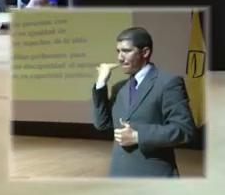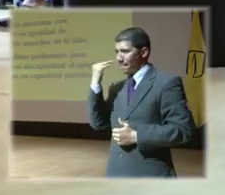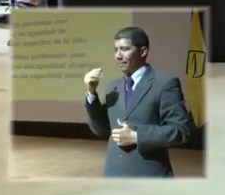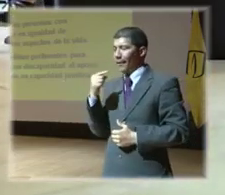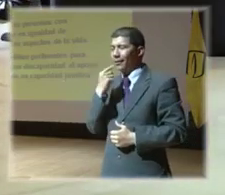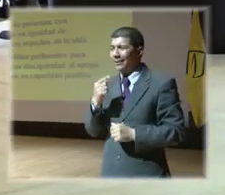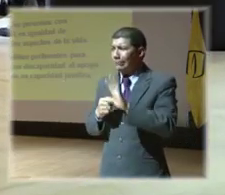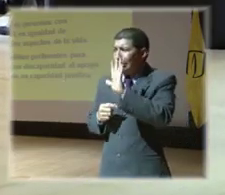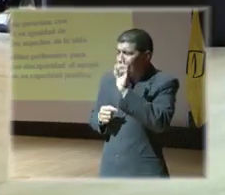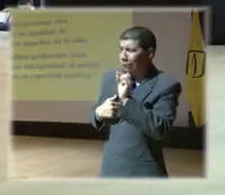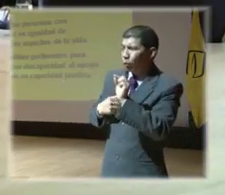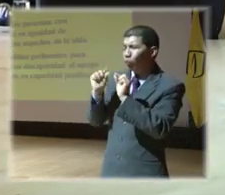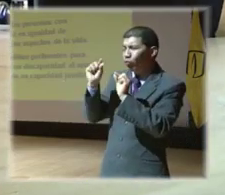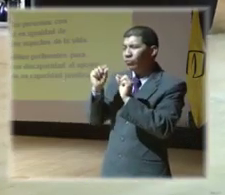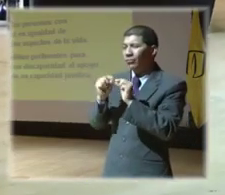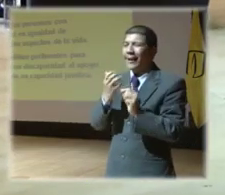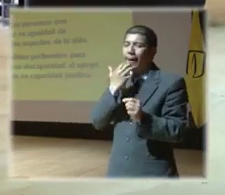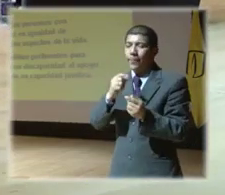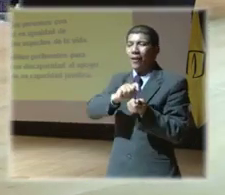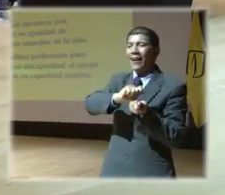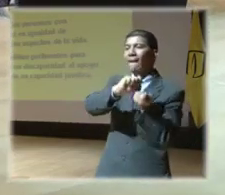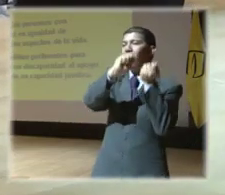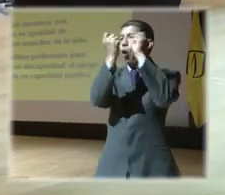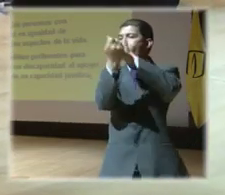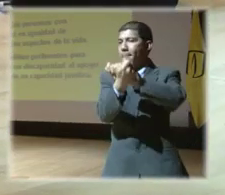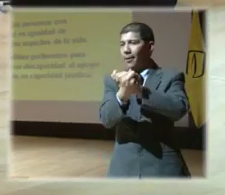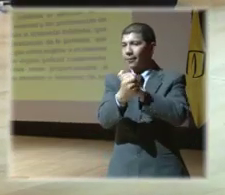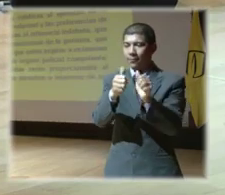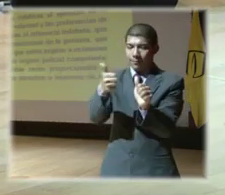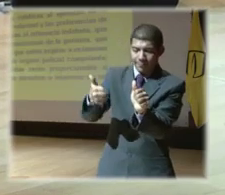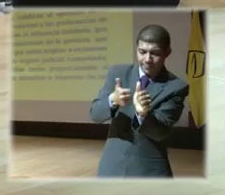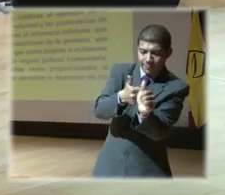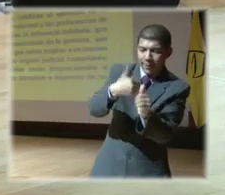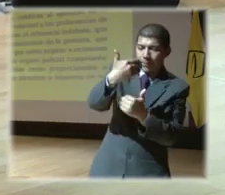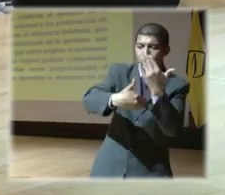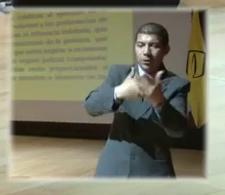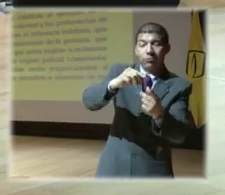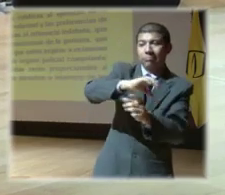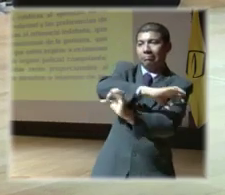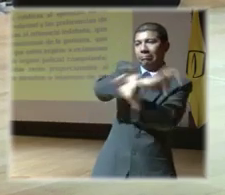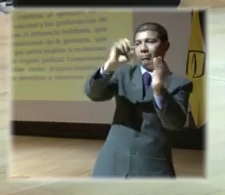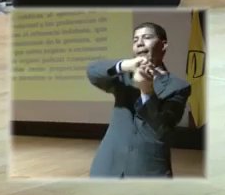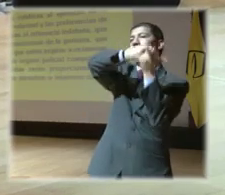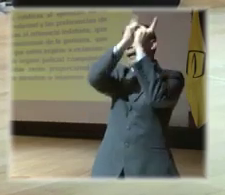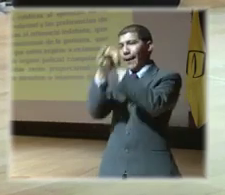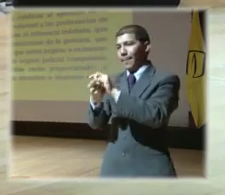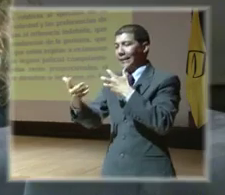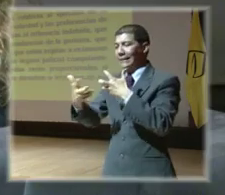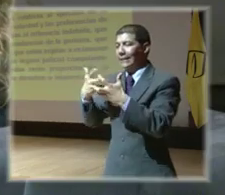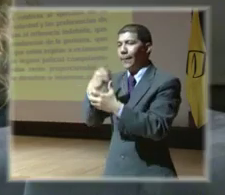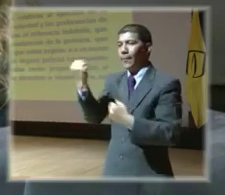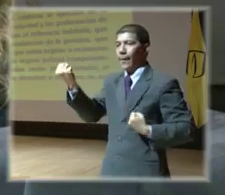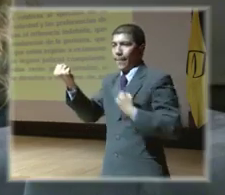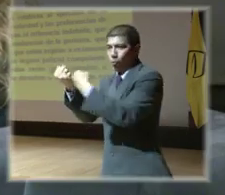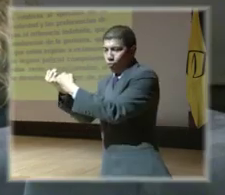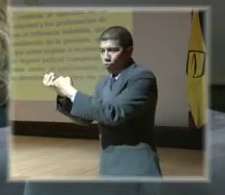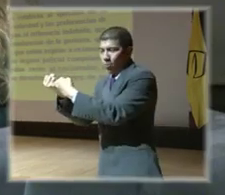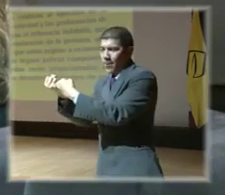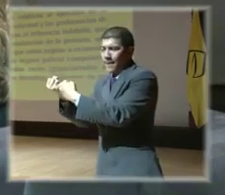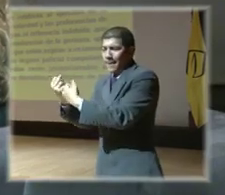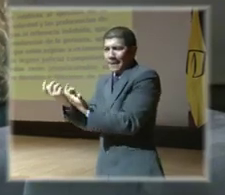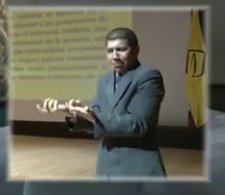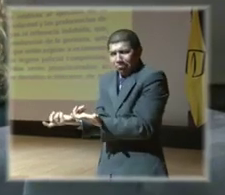cerrando lo que acaba de decir Renata, ¿no? Es decir, que la persona en el proceso sea condición de parte, eso es lo que está diciendo. ¿Qué quiere decir? El derecho